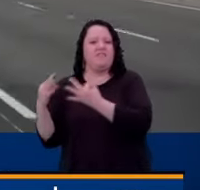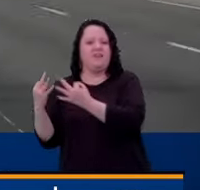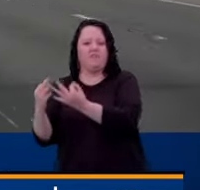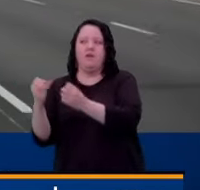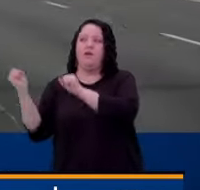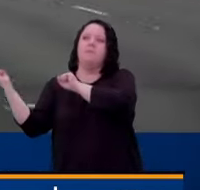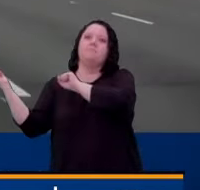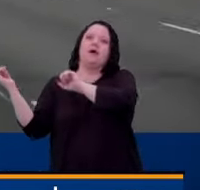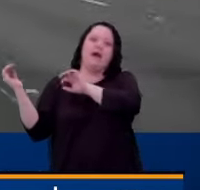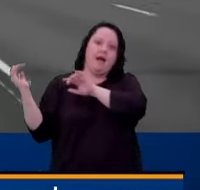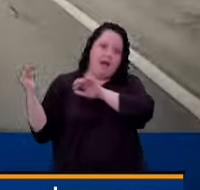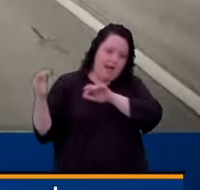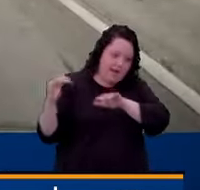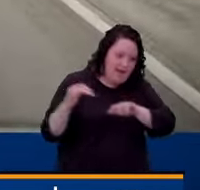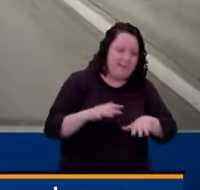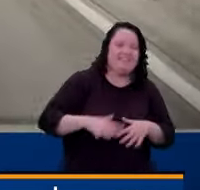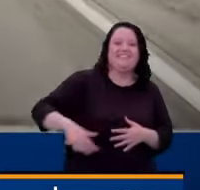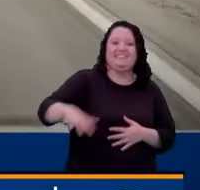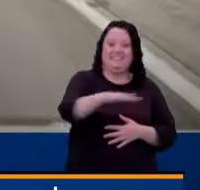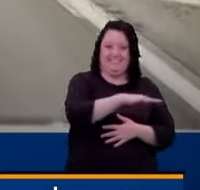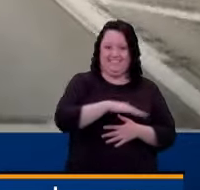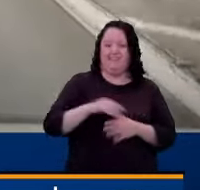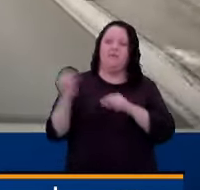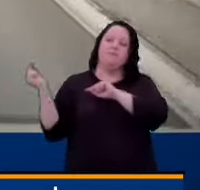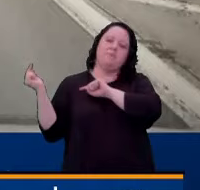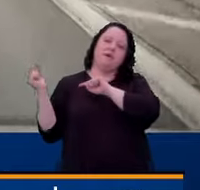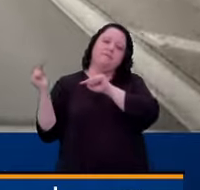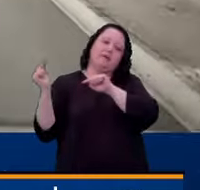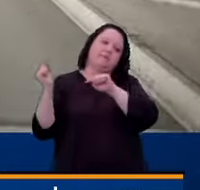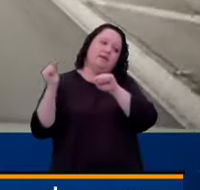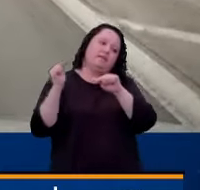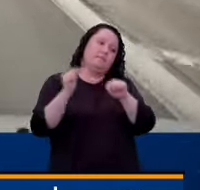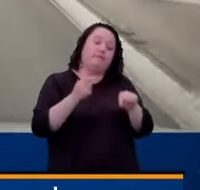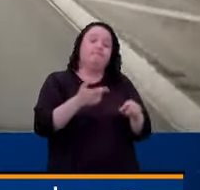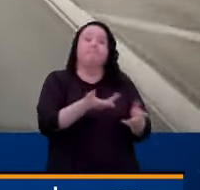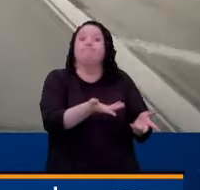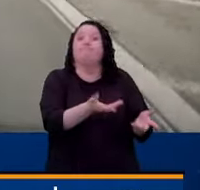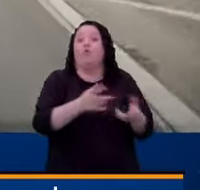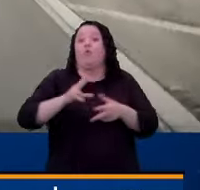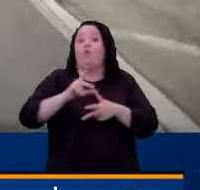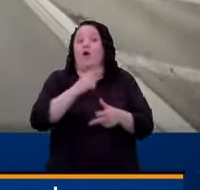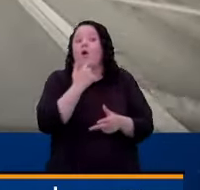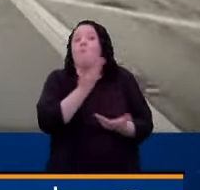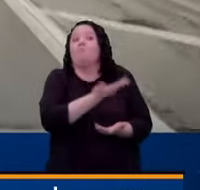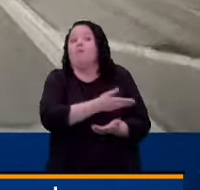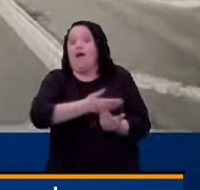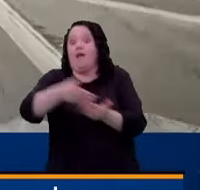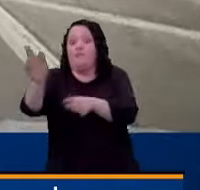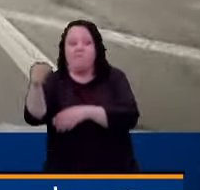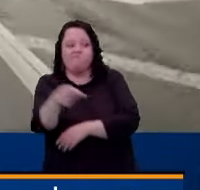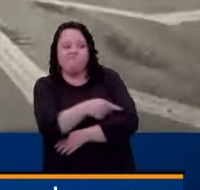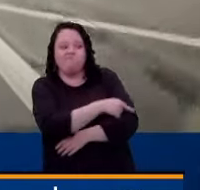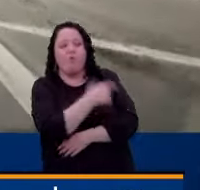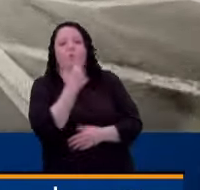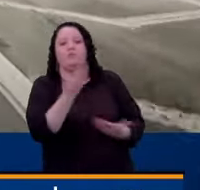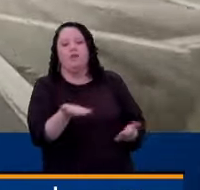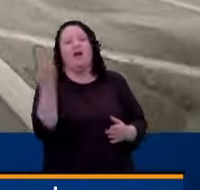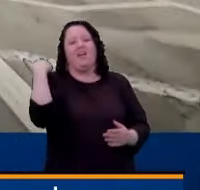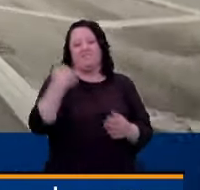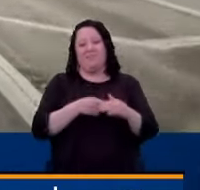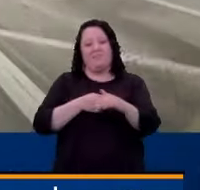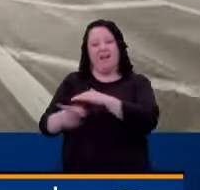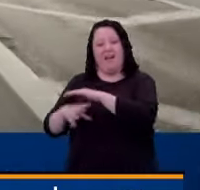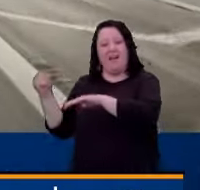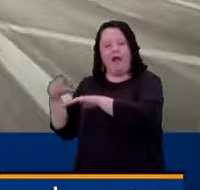vienen acercando hacia esta costa precisamente para ver lo que les dejó el huracán. Muchas de ellas, familias evacuadas. Aquí